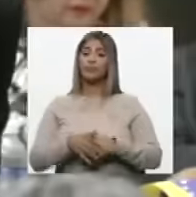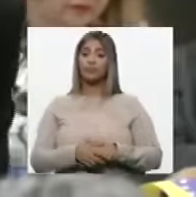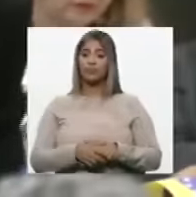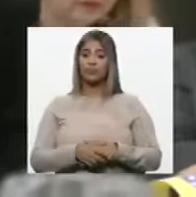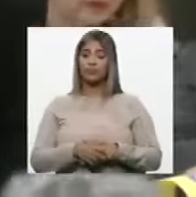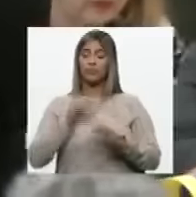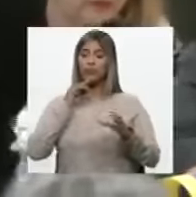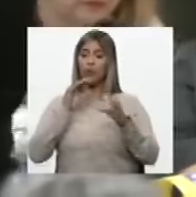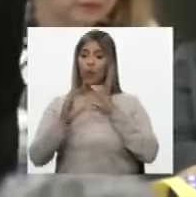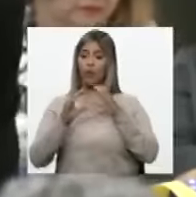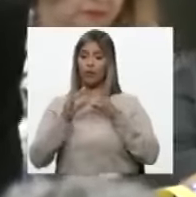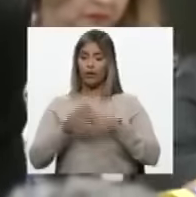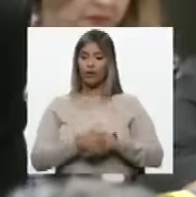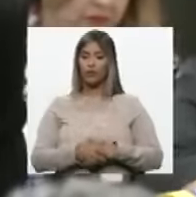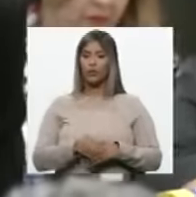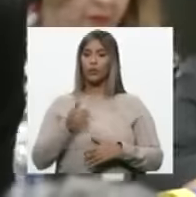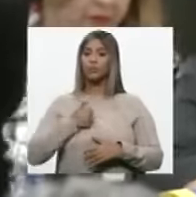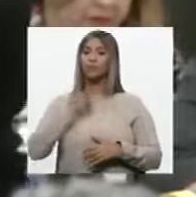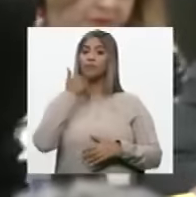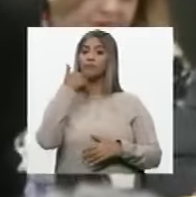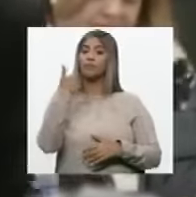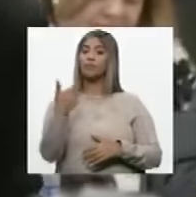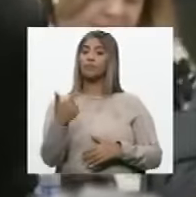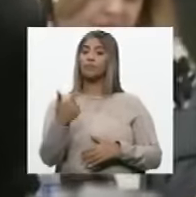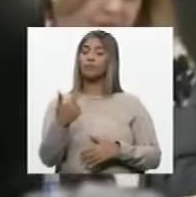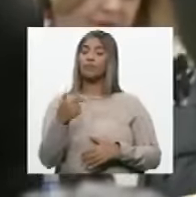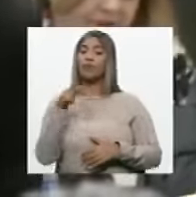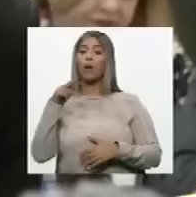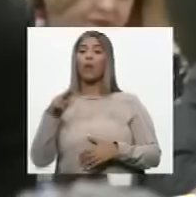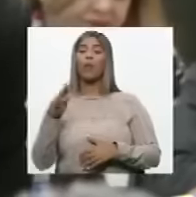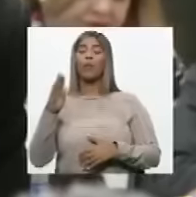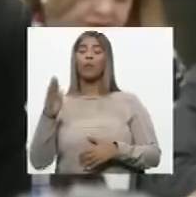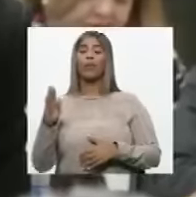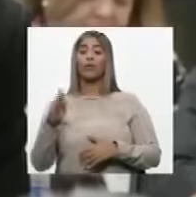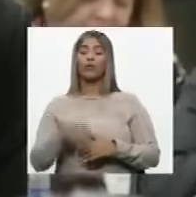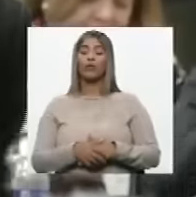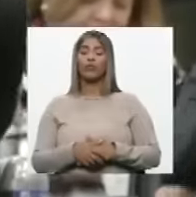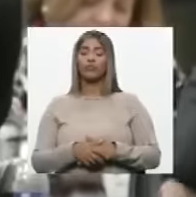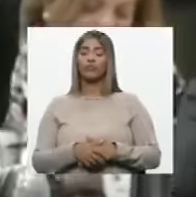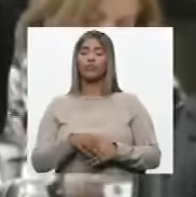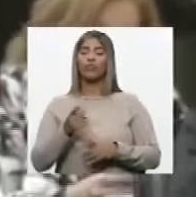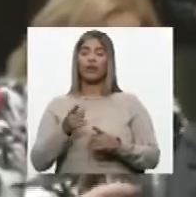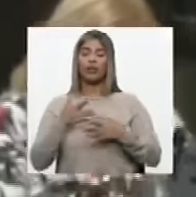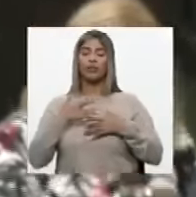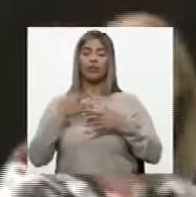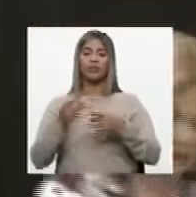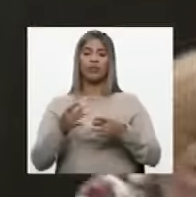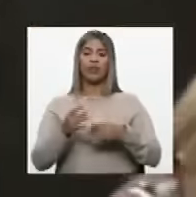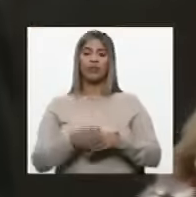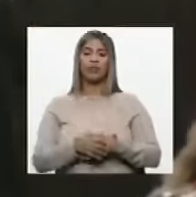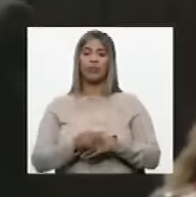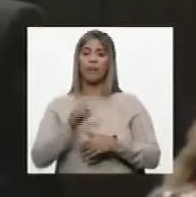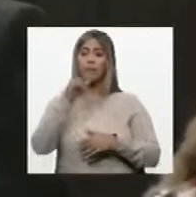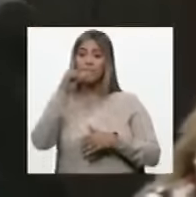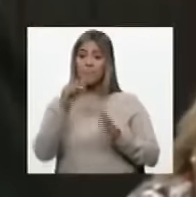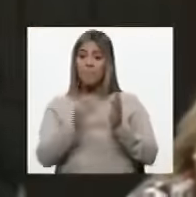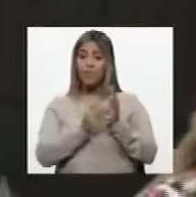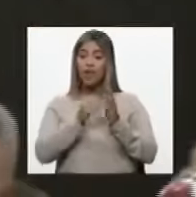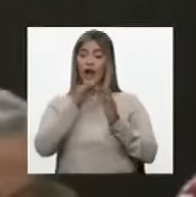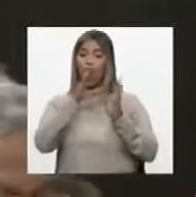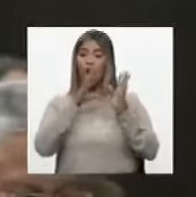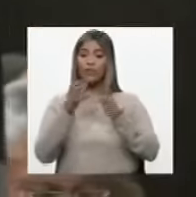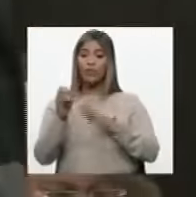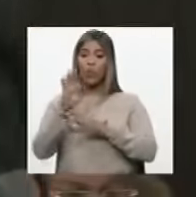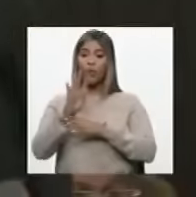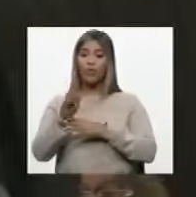En esa comunicación le dice Rómulo Betancur algo interesante, 1942,